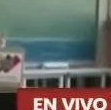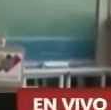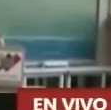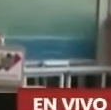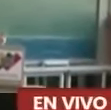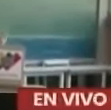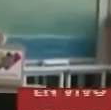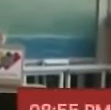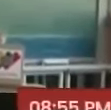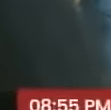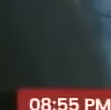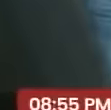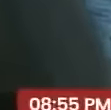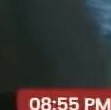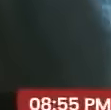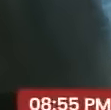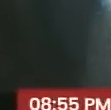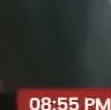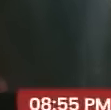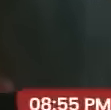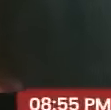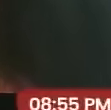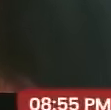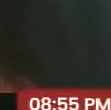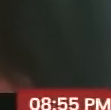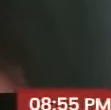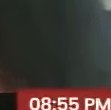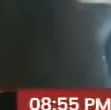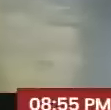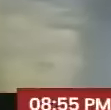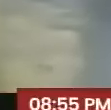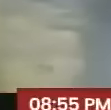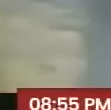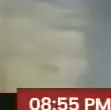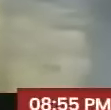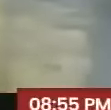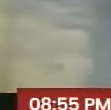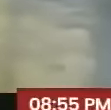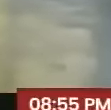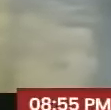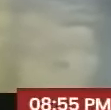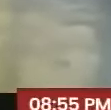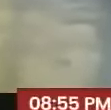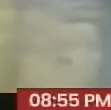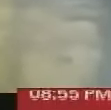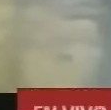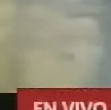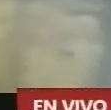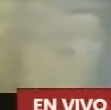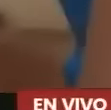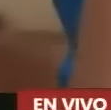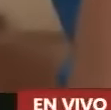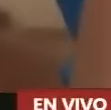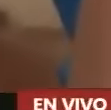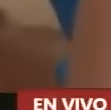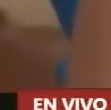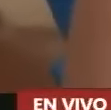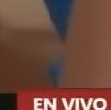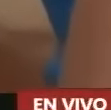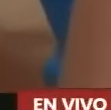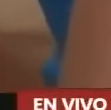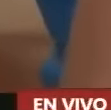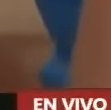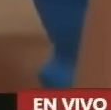Bueno, y este proceso me ha parecido muy interesante para nosotros los venezolanos y la enseñanza de nuestros hijos, para que nuestros